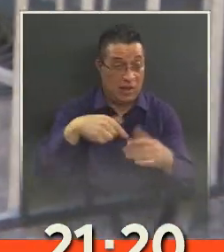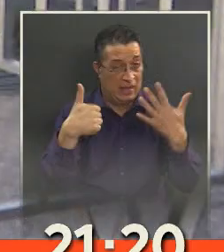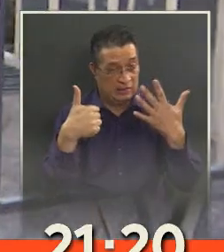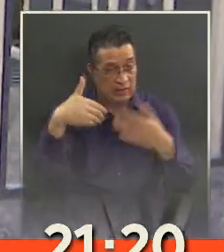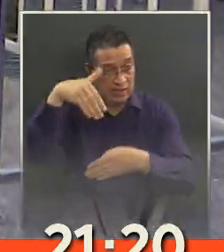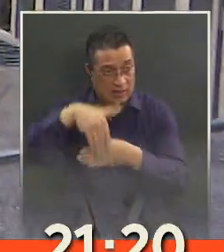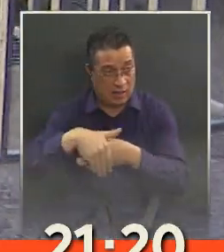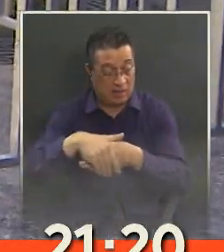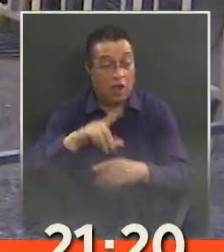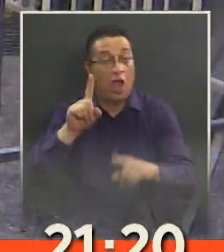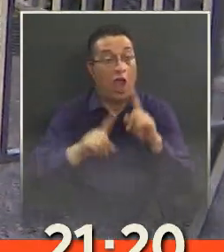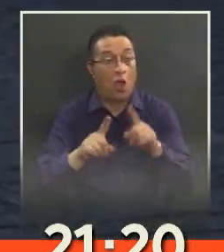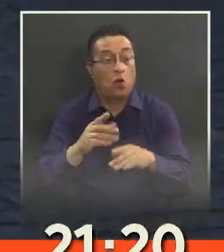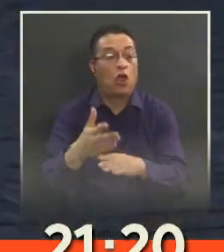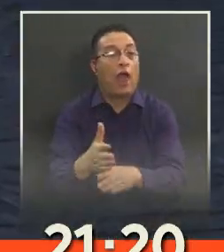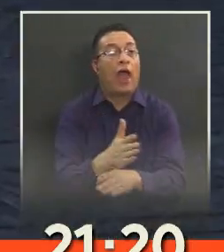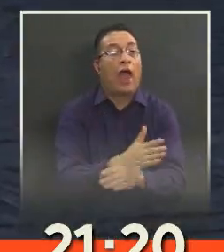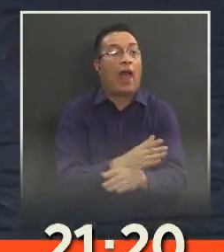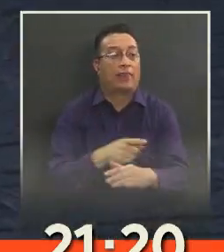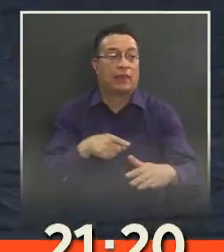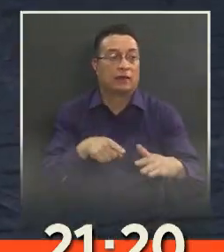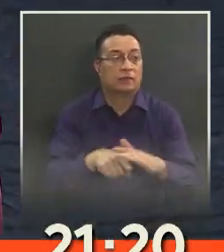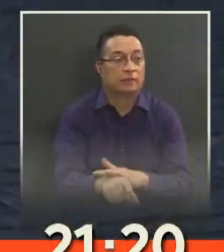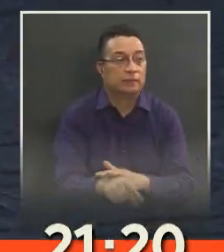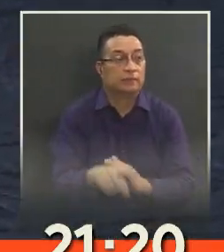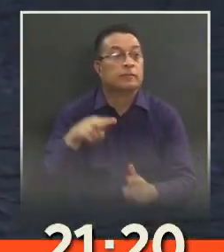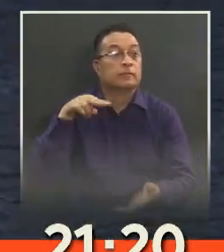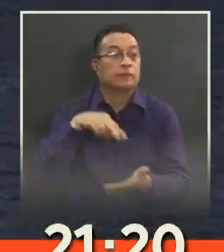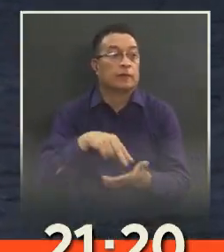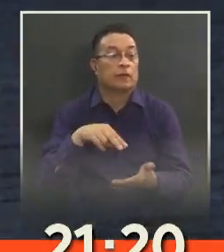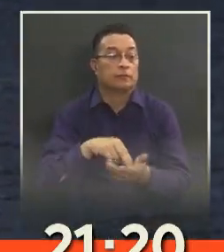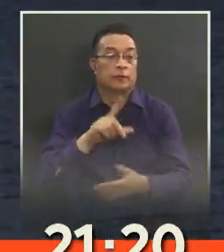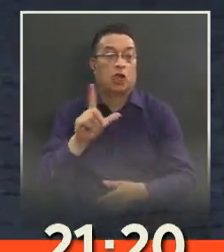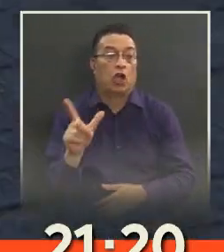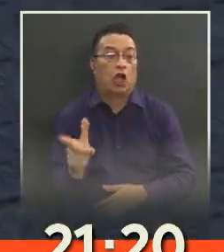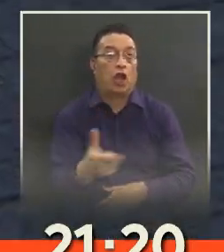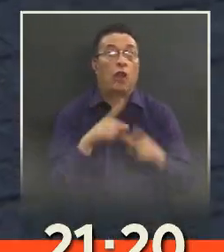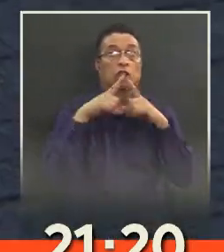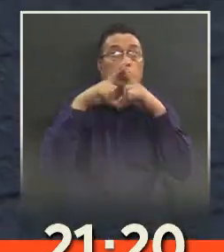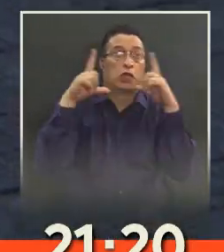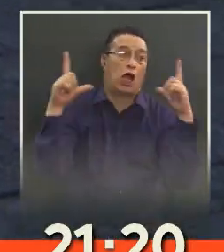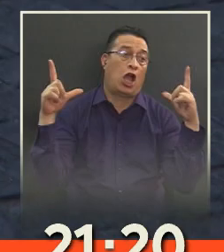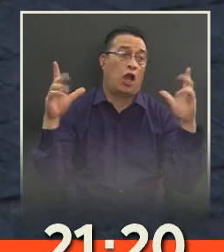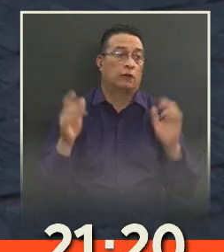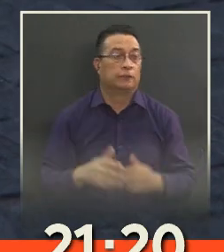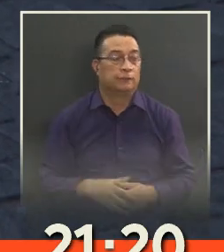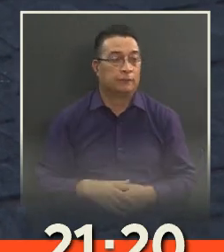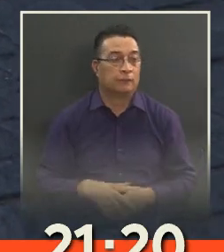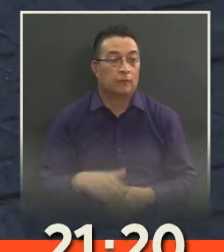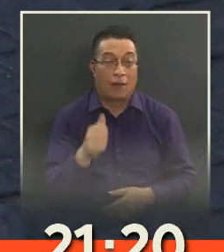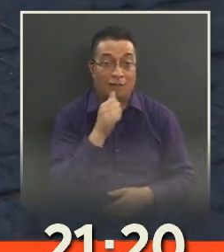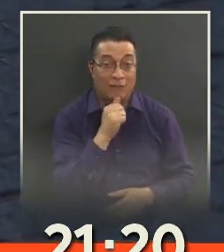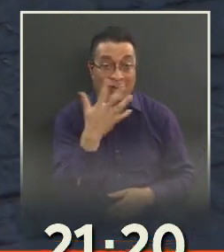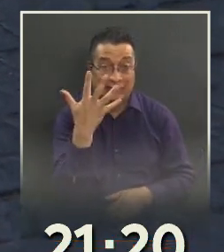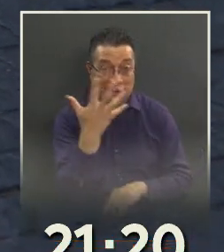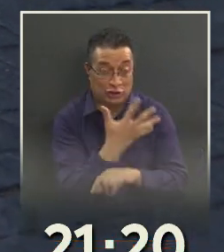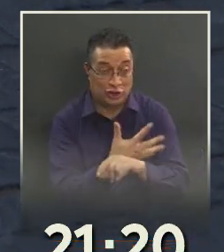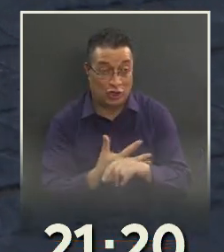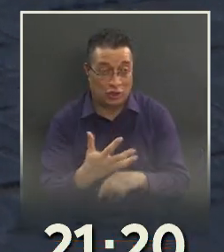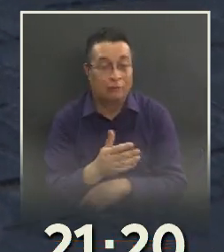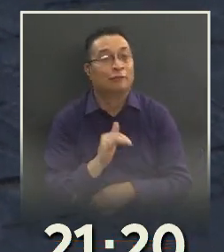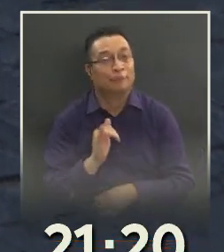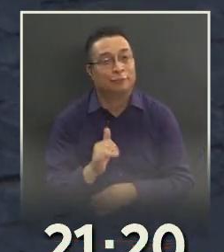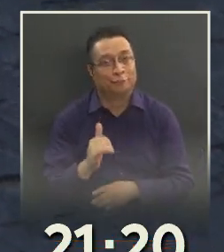quienes llegaron con mucha anticipación, esperando incluso por horas bajo el sol. Está como 5 horas adelantada. Bastante adelantada,